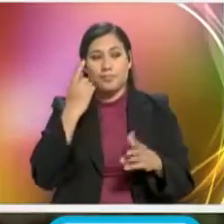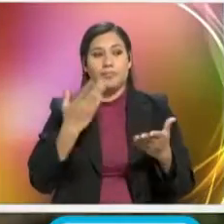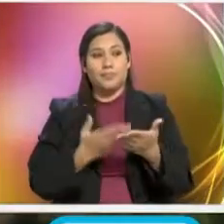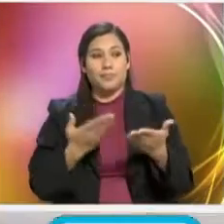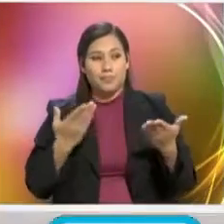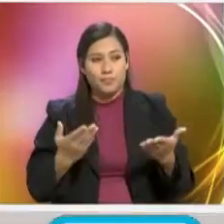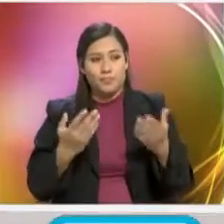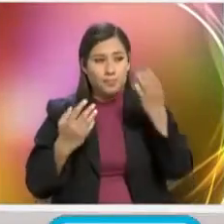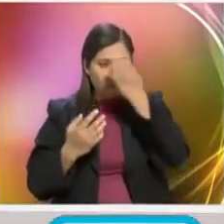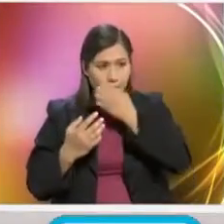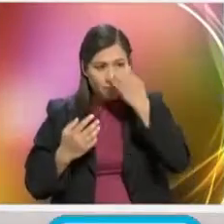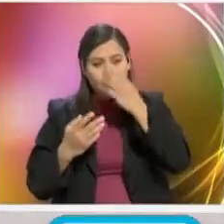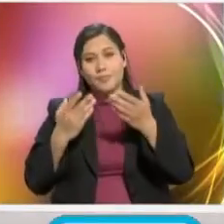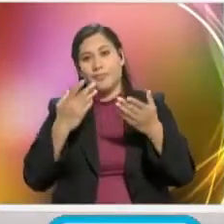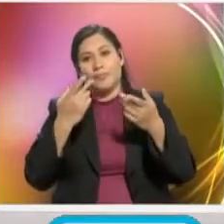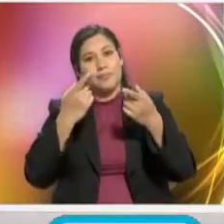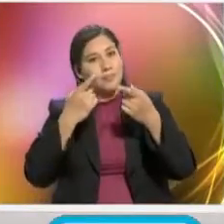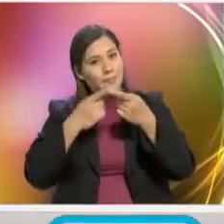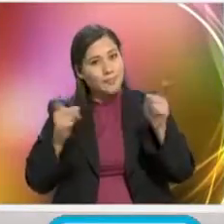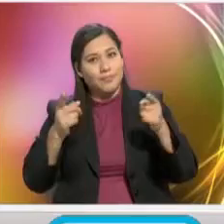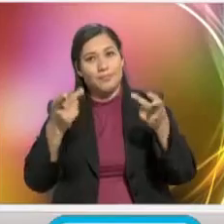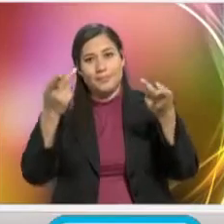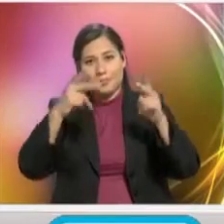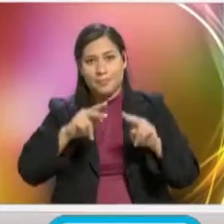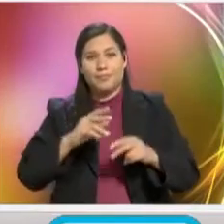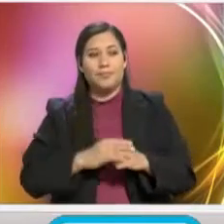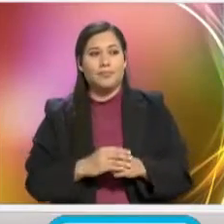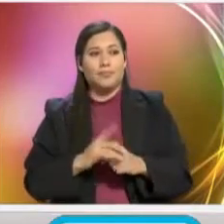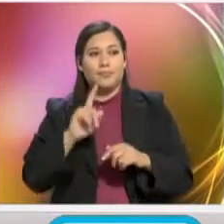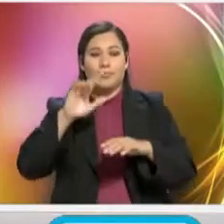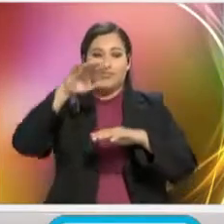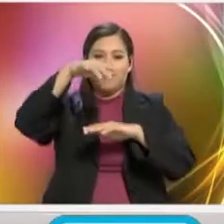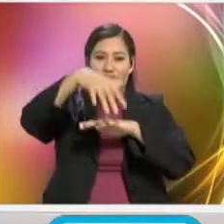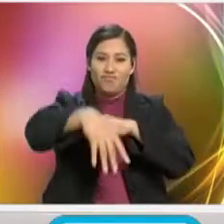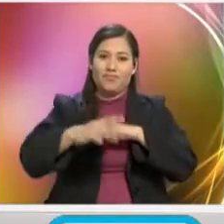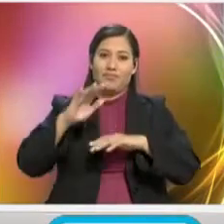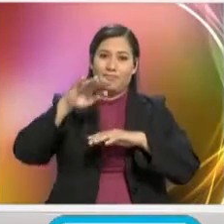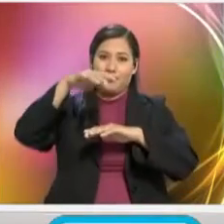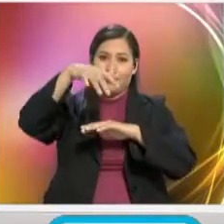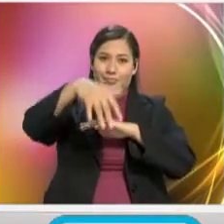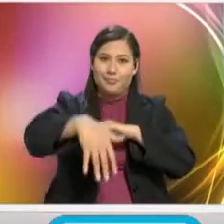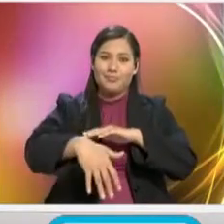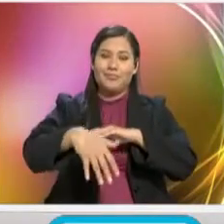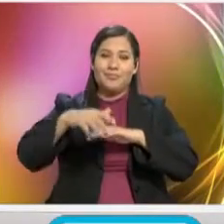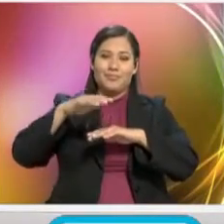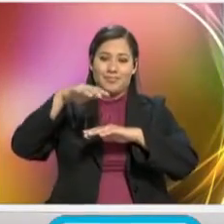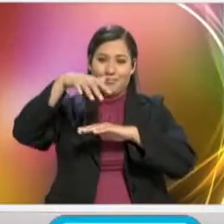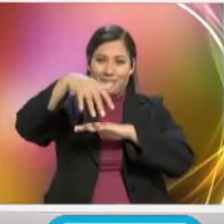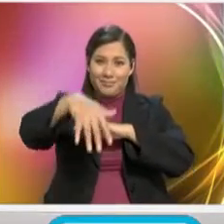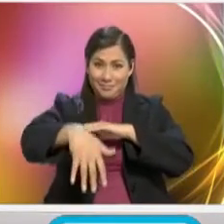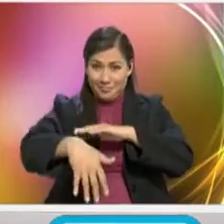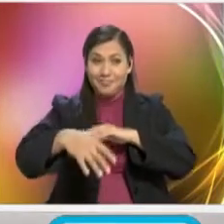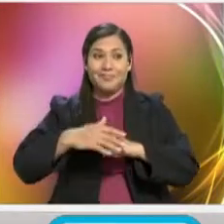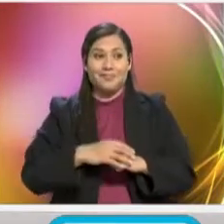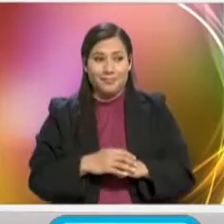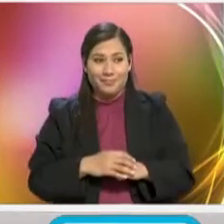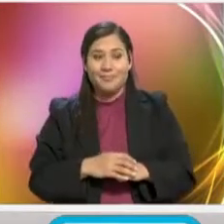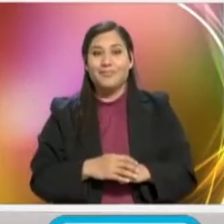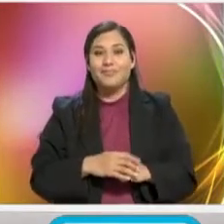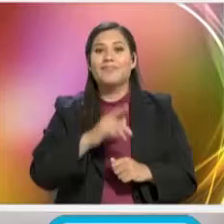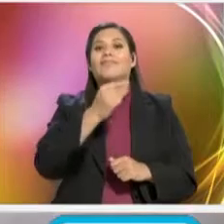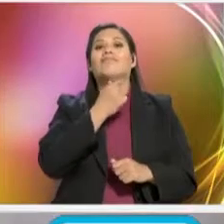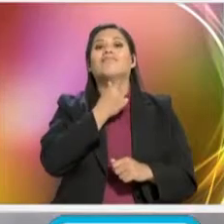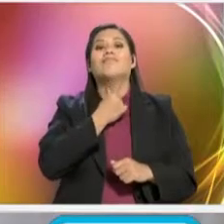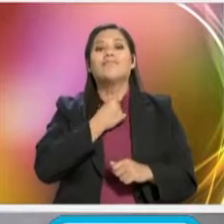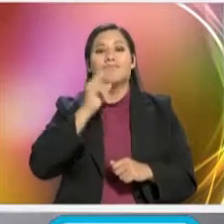ahora el otro extremo del ciclo. Wow, las cascadas. cataratas. Iguazú, es la garganta del